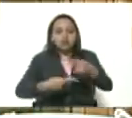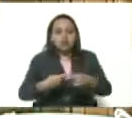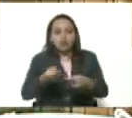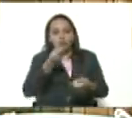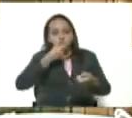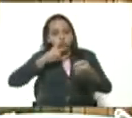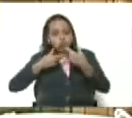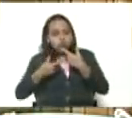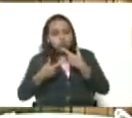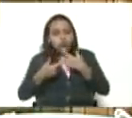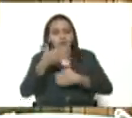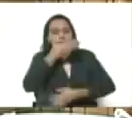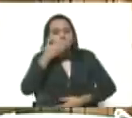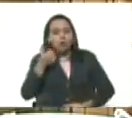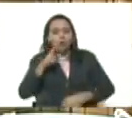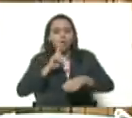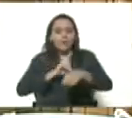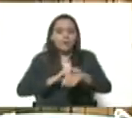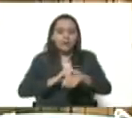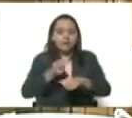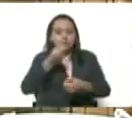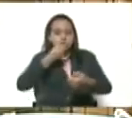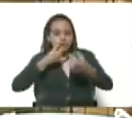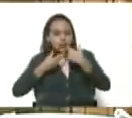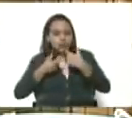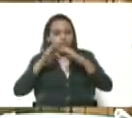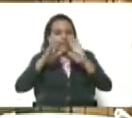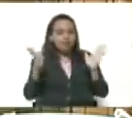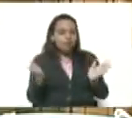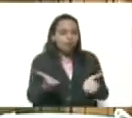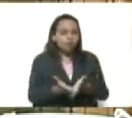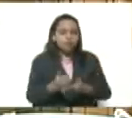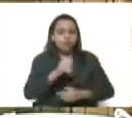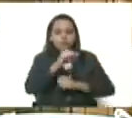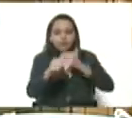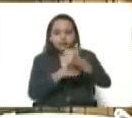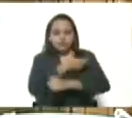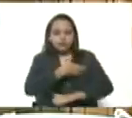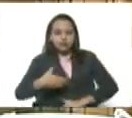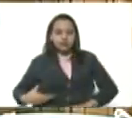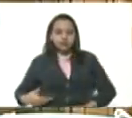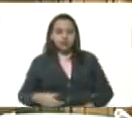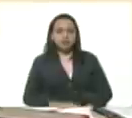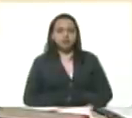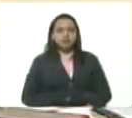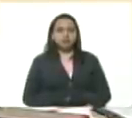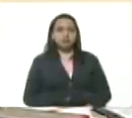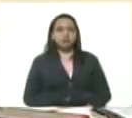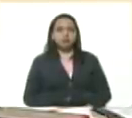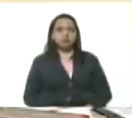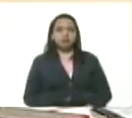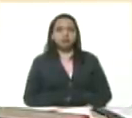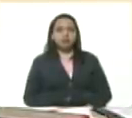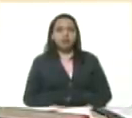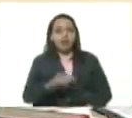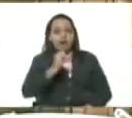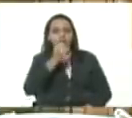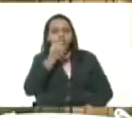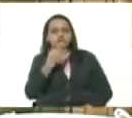tratamiento con los mejores medicamentos del mundo, señora vicepresidenta. Hay buenas